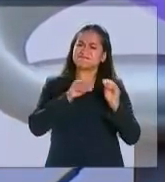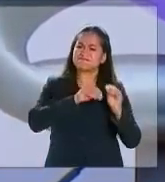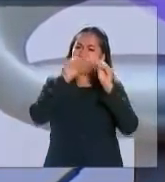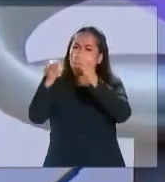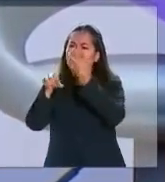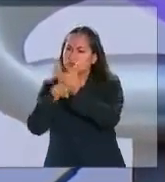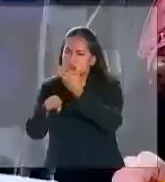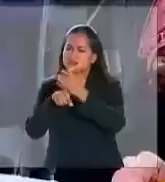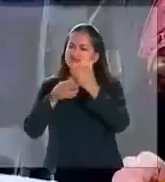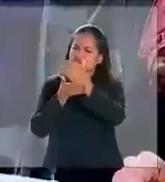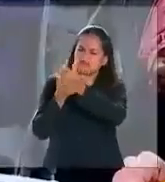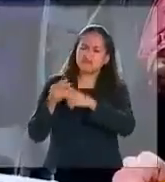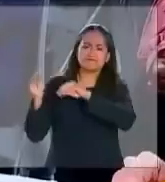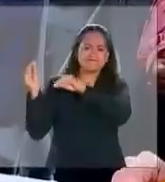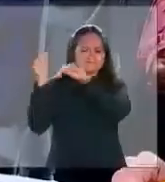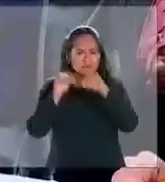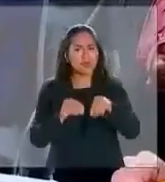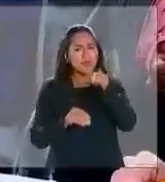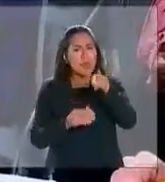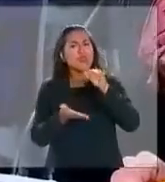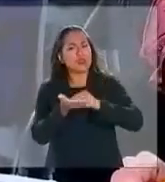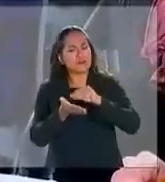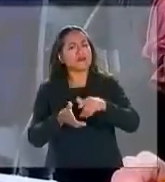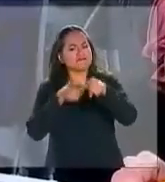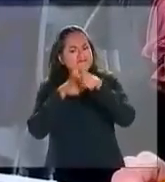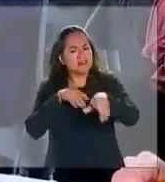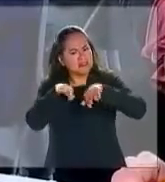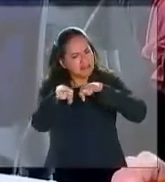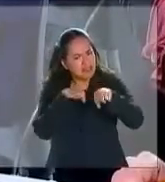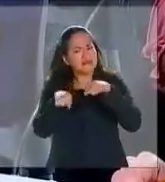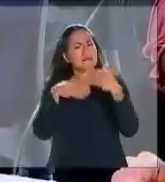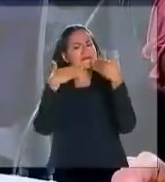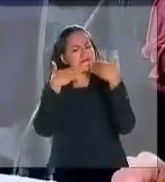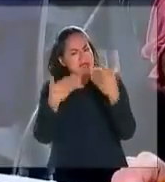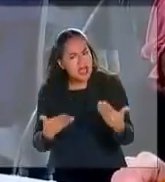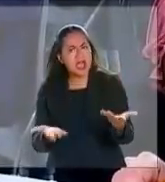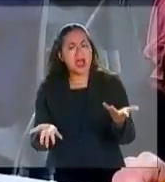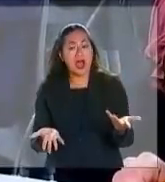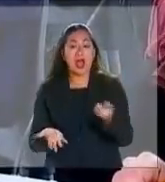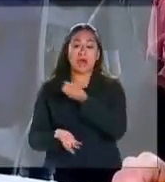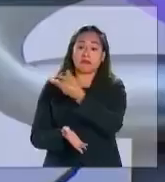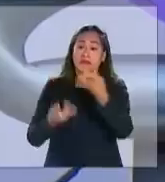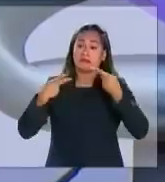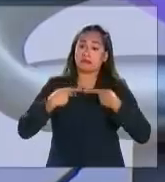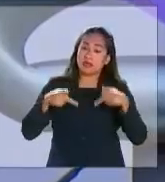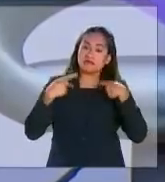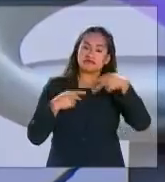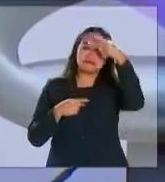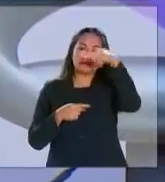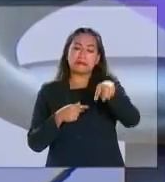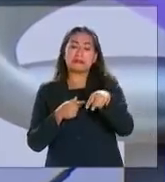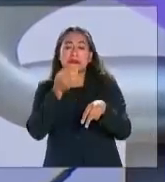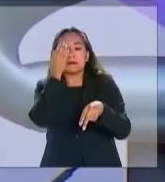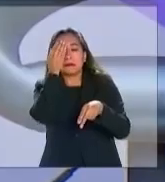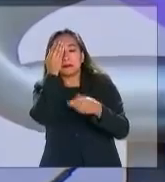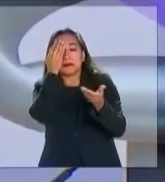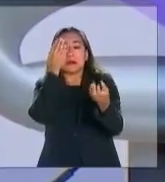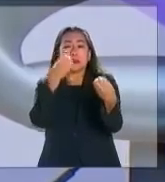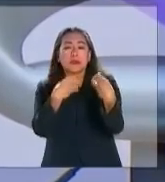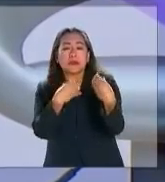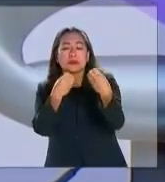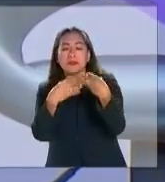ganas nada pero sigues trabajando hay miles de mexicanos que viven de la dádiva esa lana la vamos a dedicar a potenciar el salario